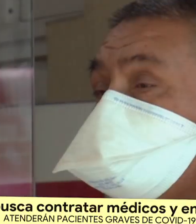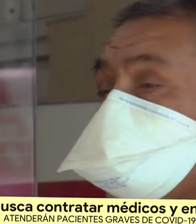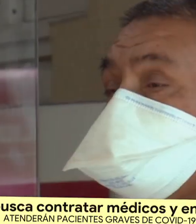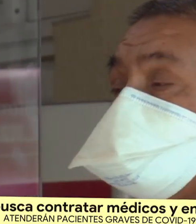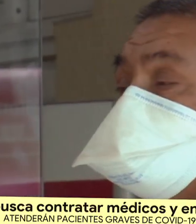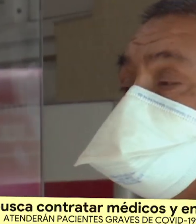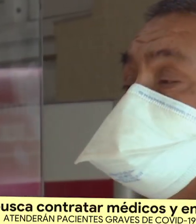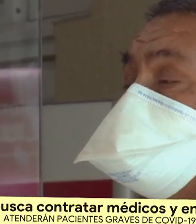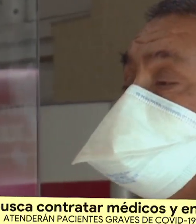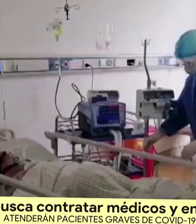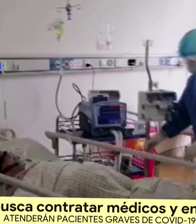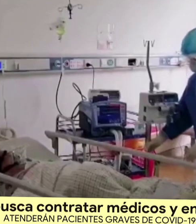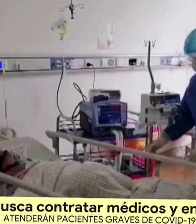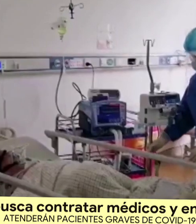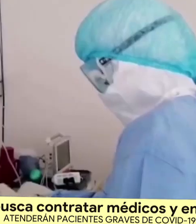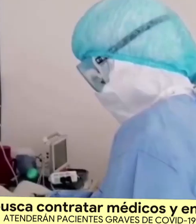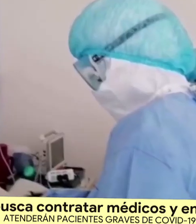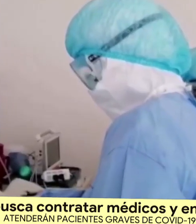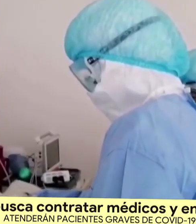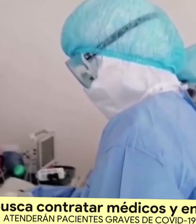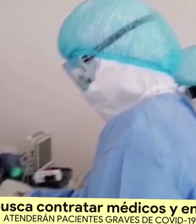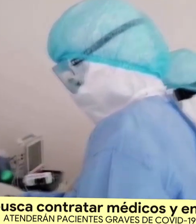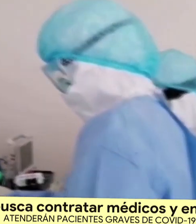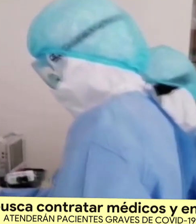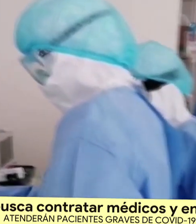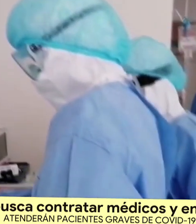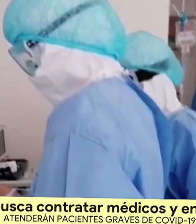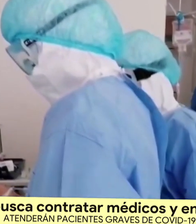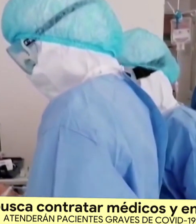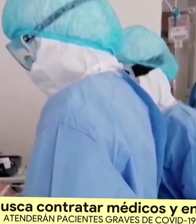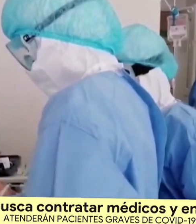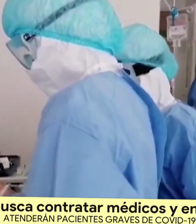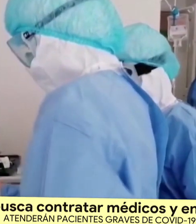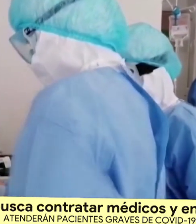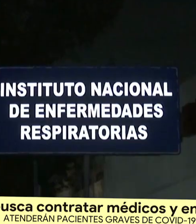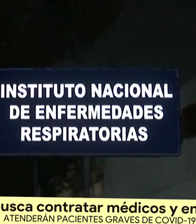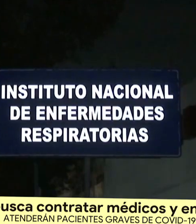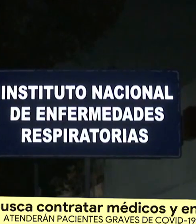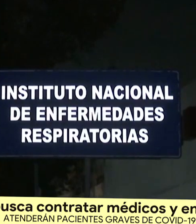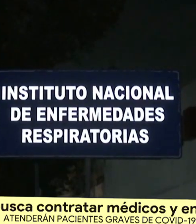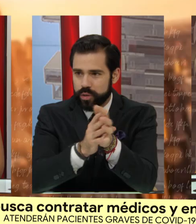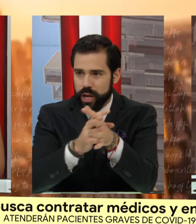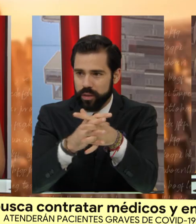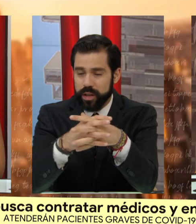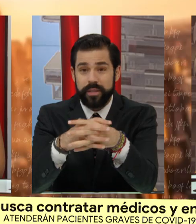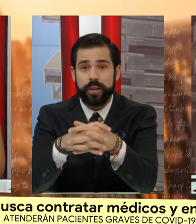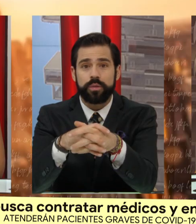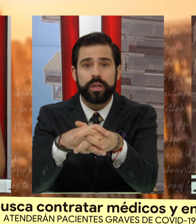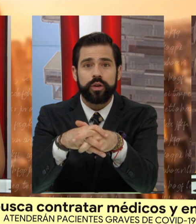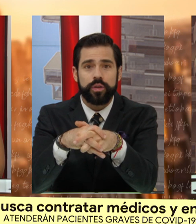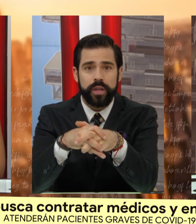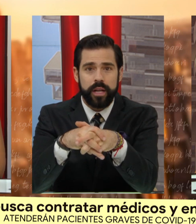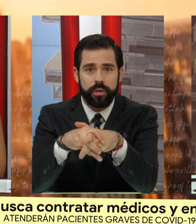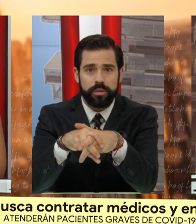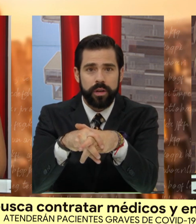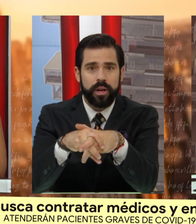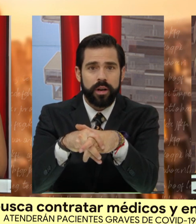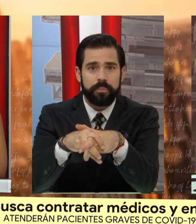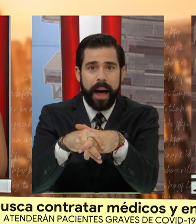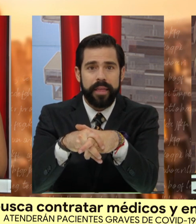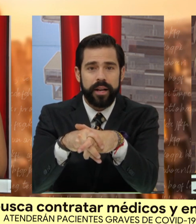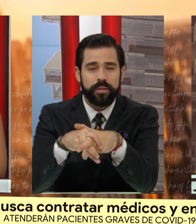manejo del paciente crítico y manejo también de ventiladores para quienes nos están escuchando y quizás sus hijos nietos